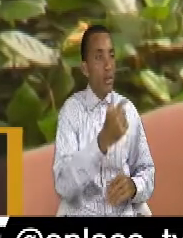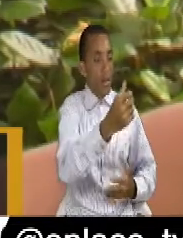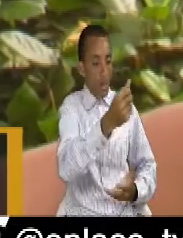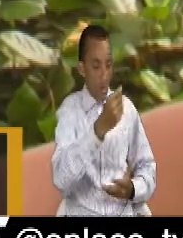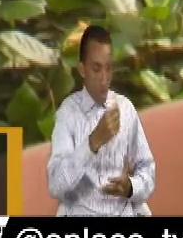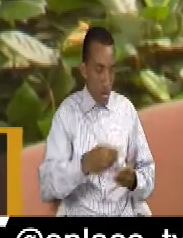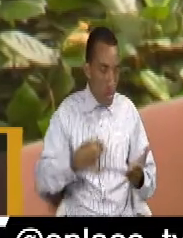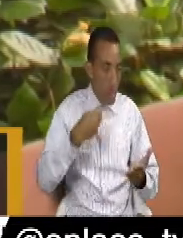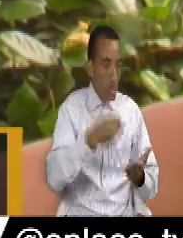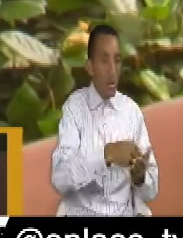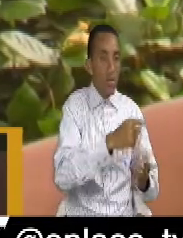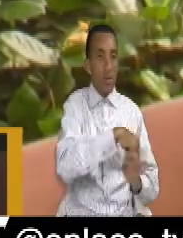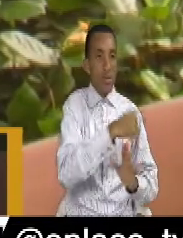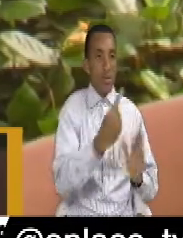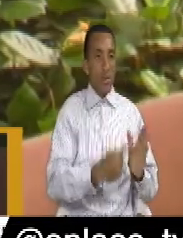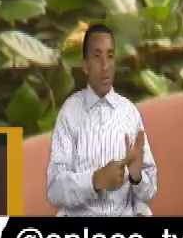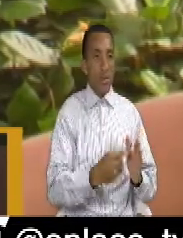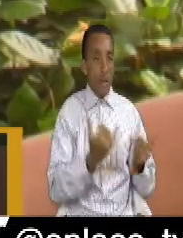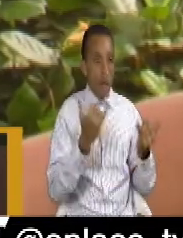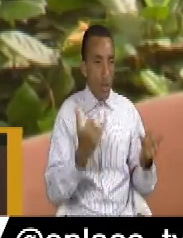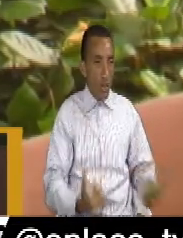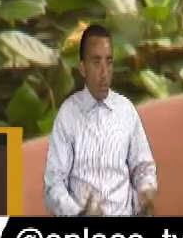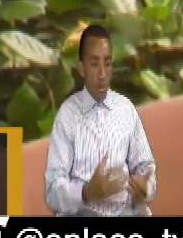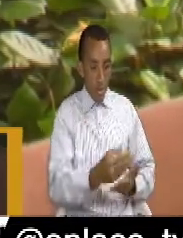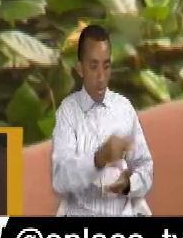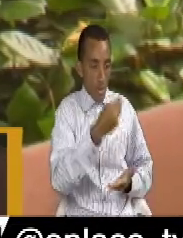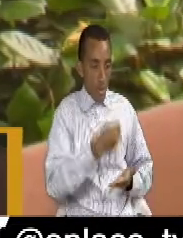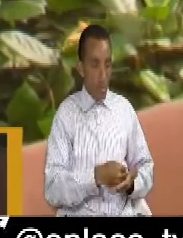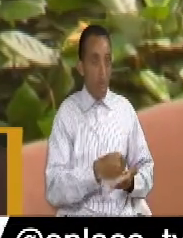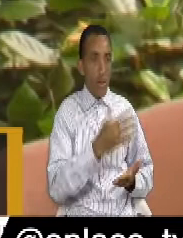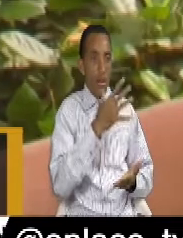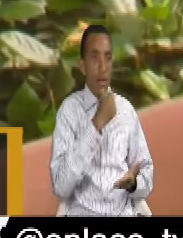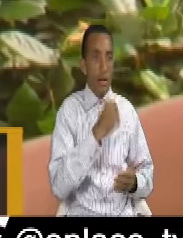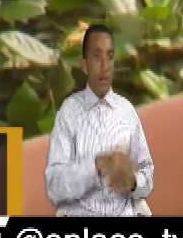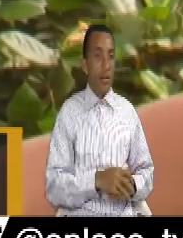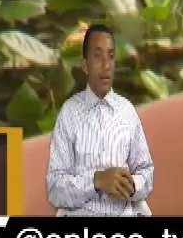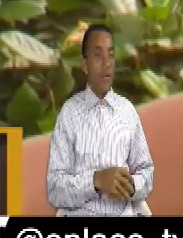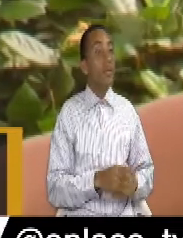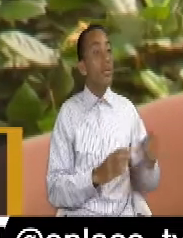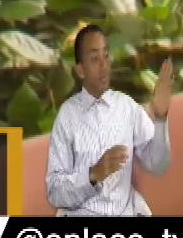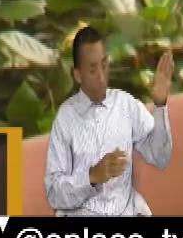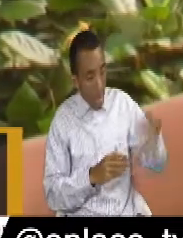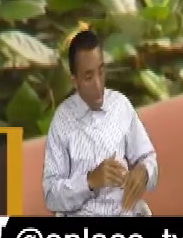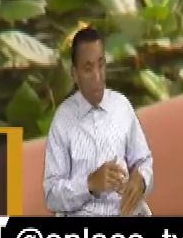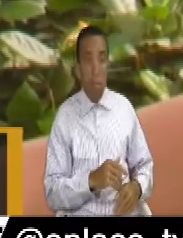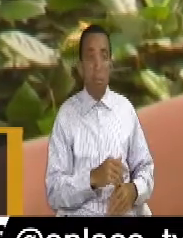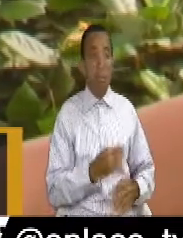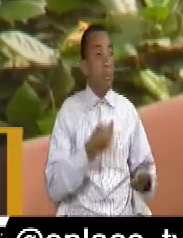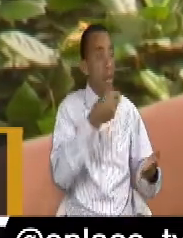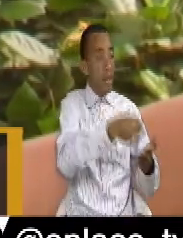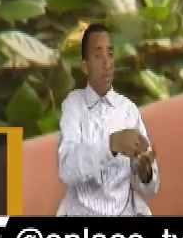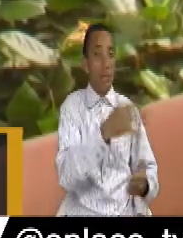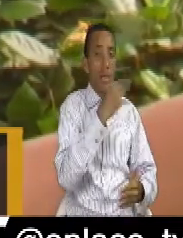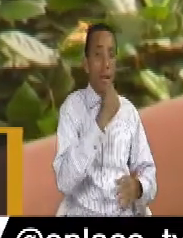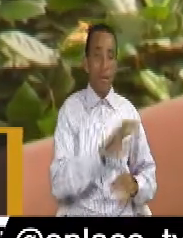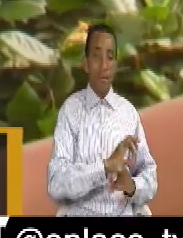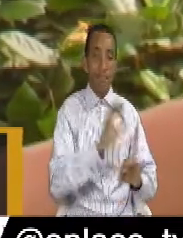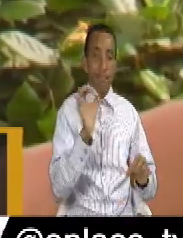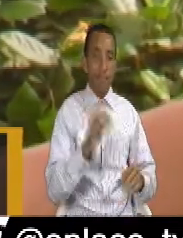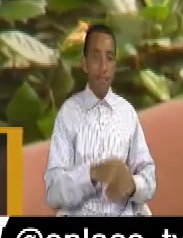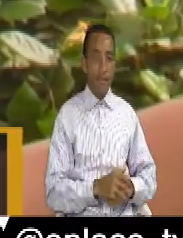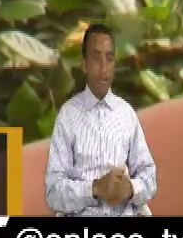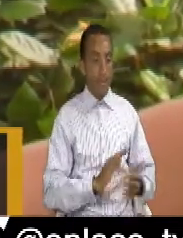todos nosotros, y la verdad ya es la hora, y que nosotros nunca nos llaman para decirnos qué solución nos